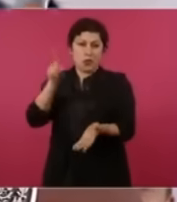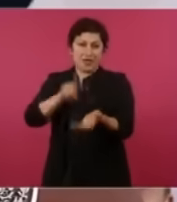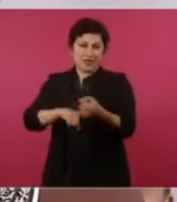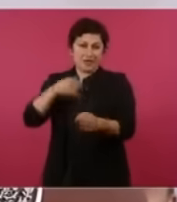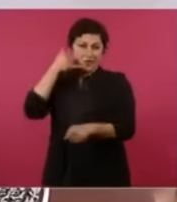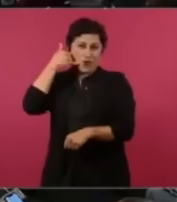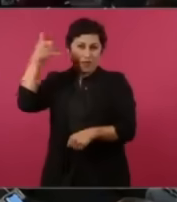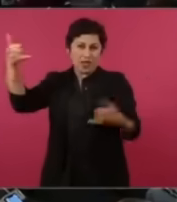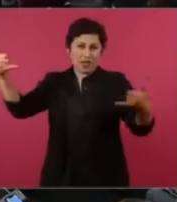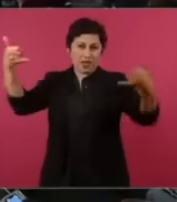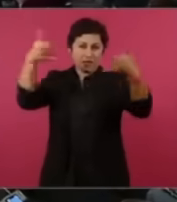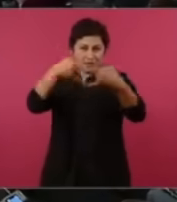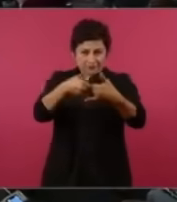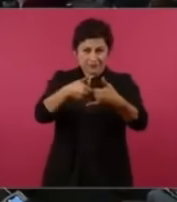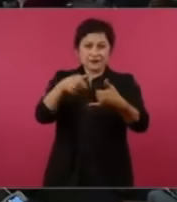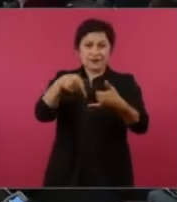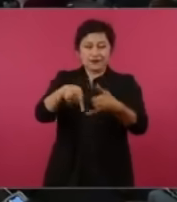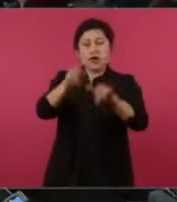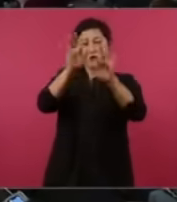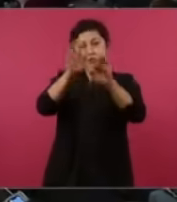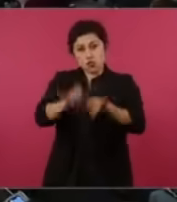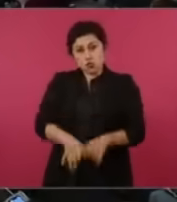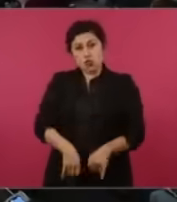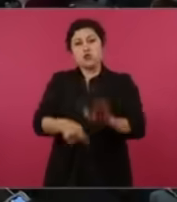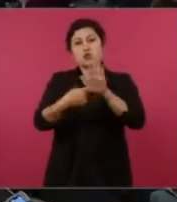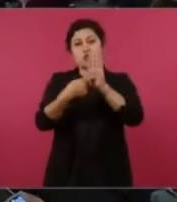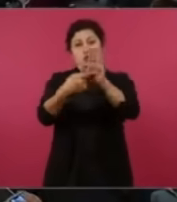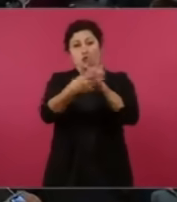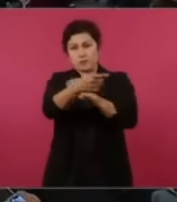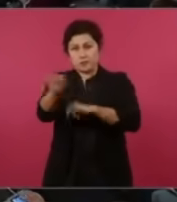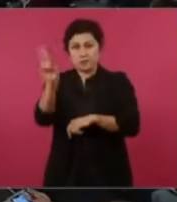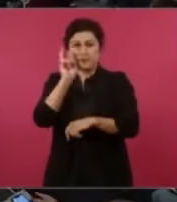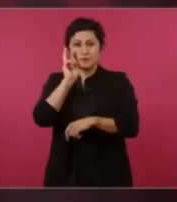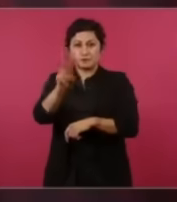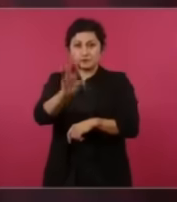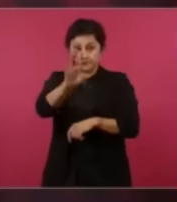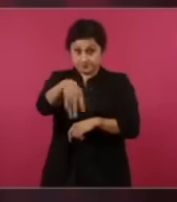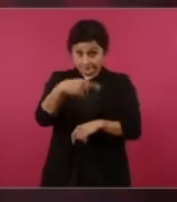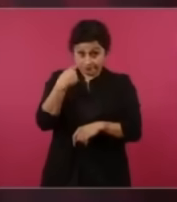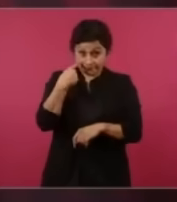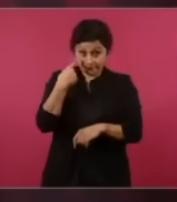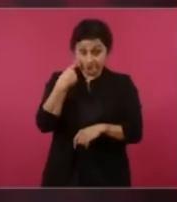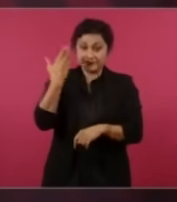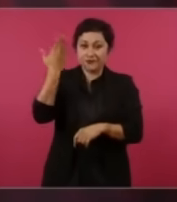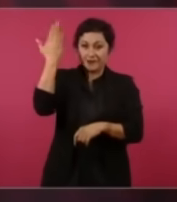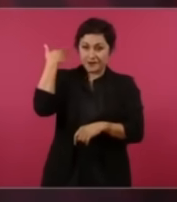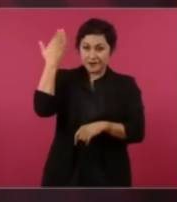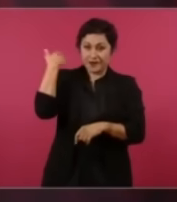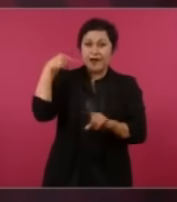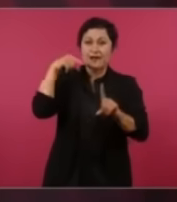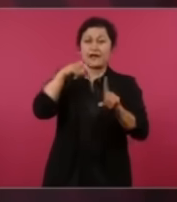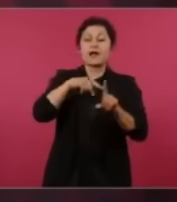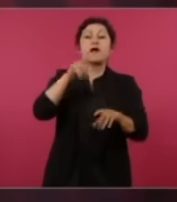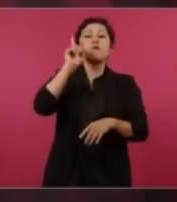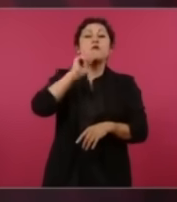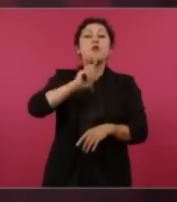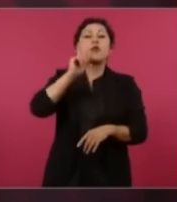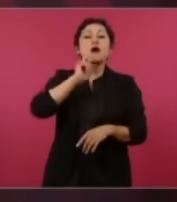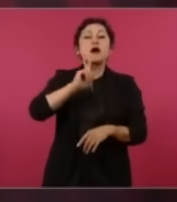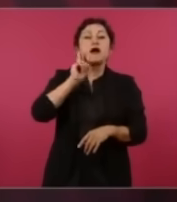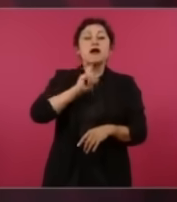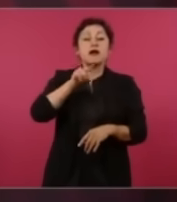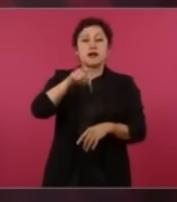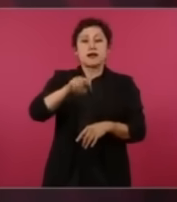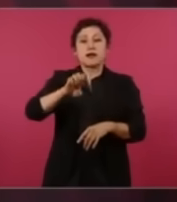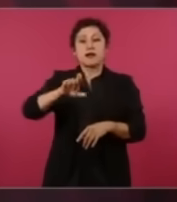para que vean cómo era. En ese entonces la maestra Elbester era la